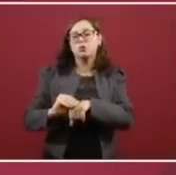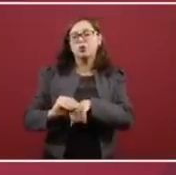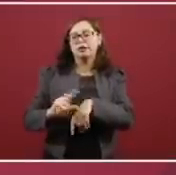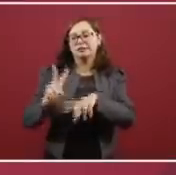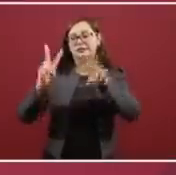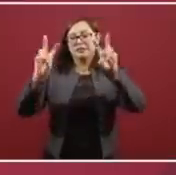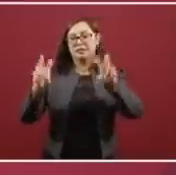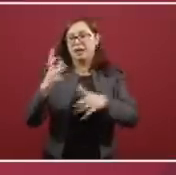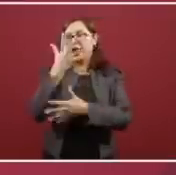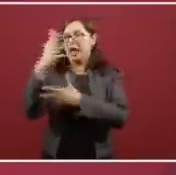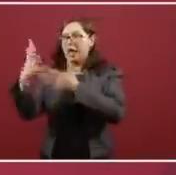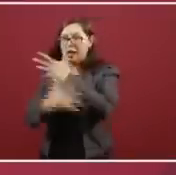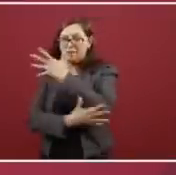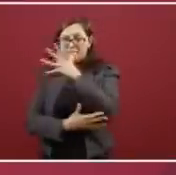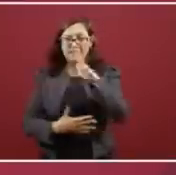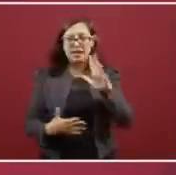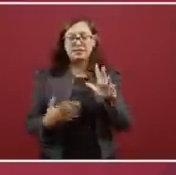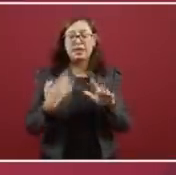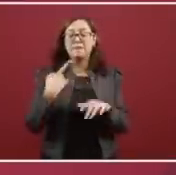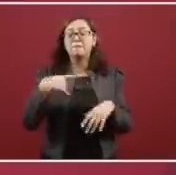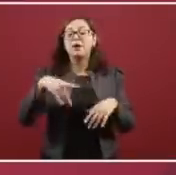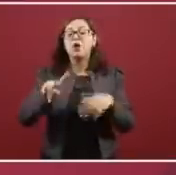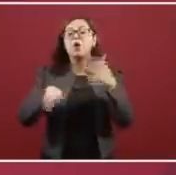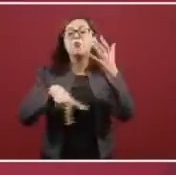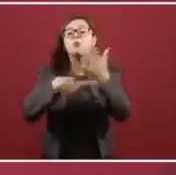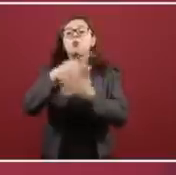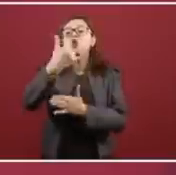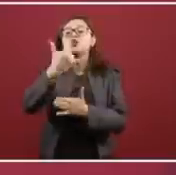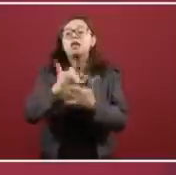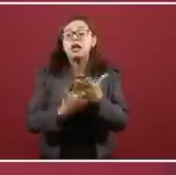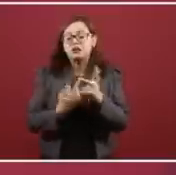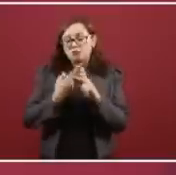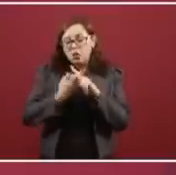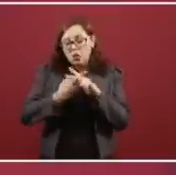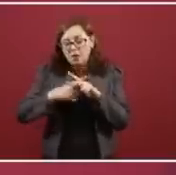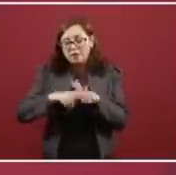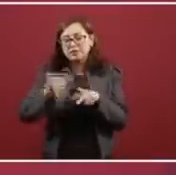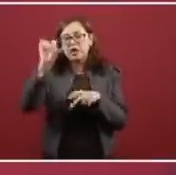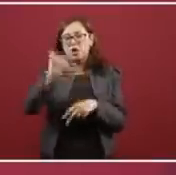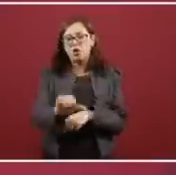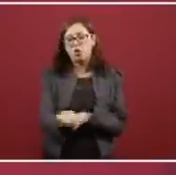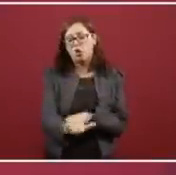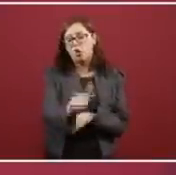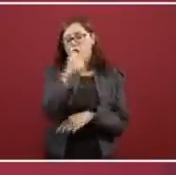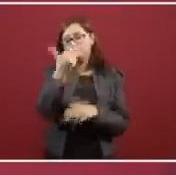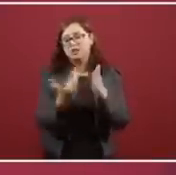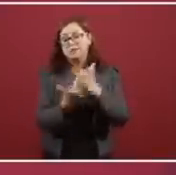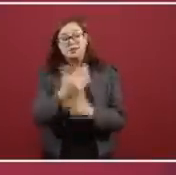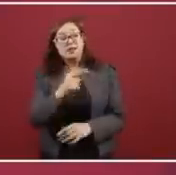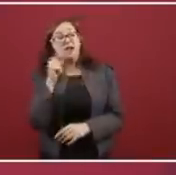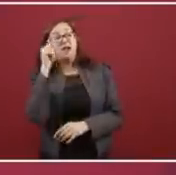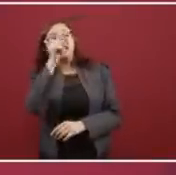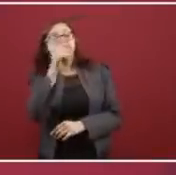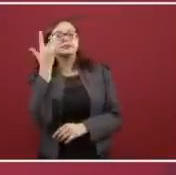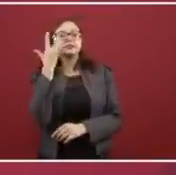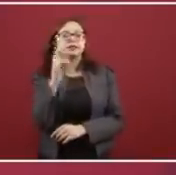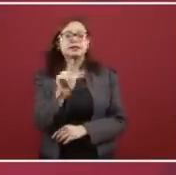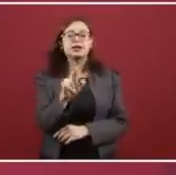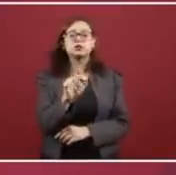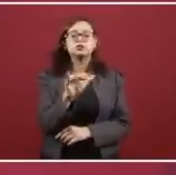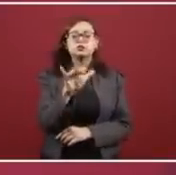e impacto ambiental pero ya iniciamos hoy a las 11 de la mañana en santa lucia